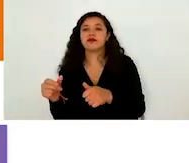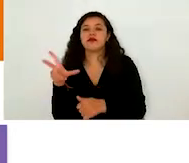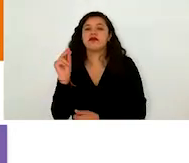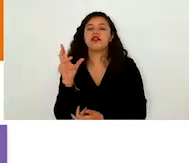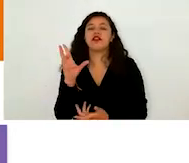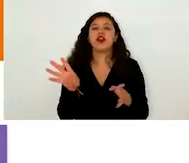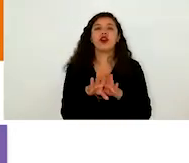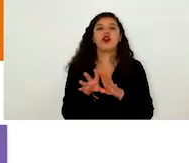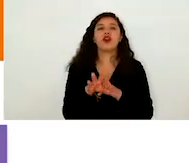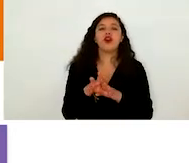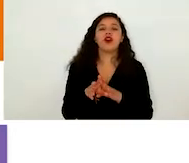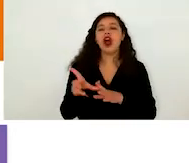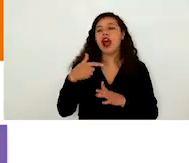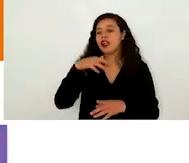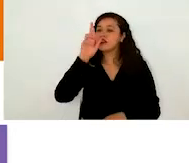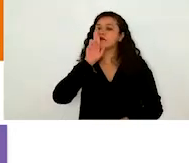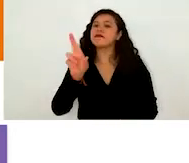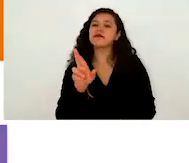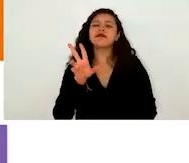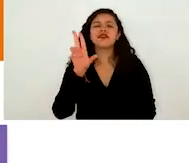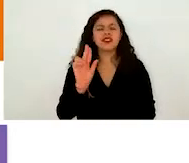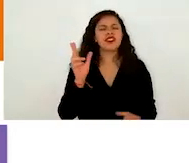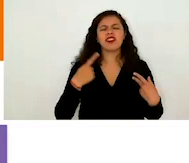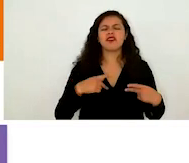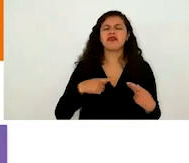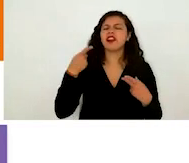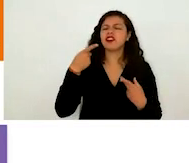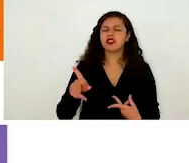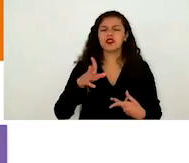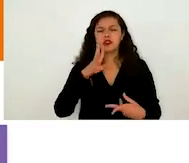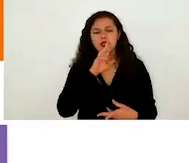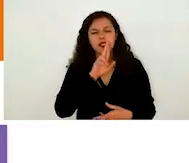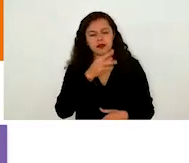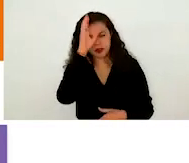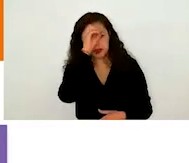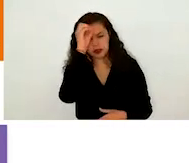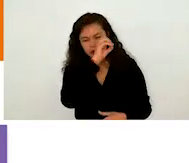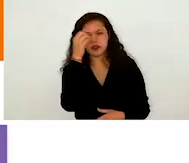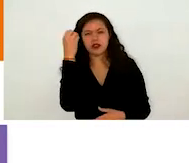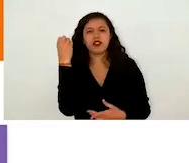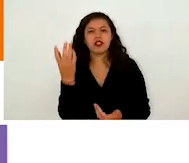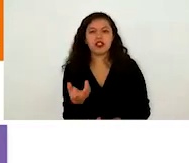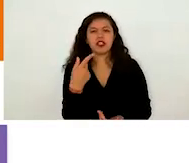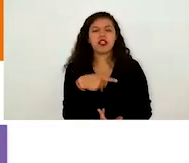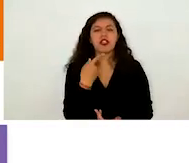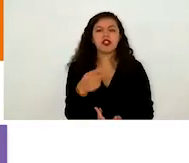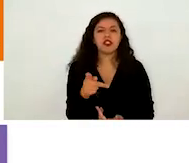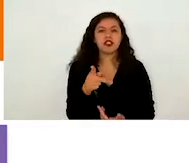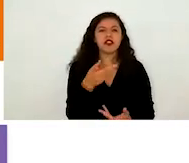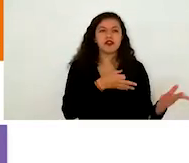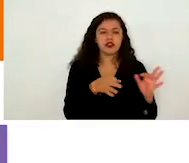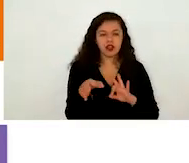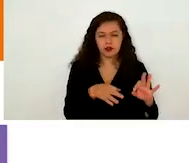argumentar dejen que el otro del argumento y sobre el argumento que nos está dando se trabaja